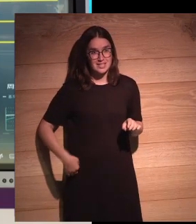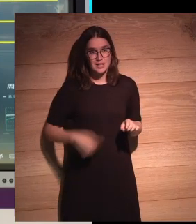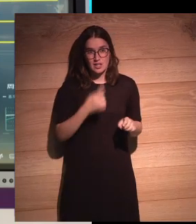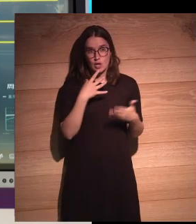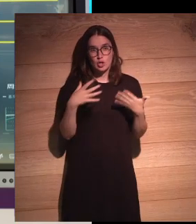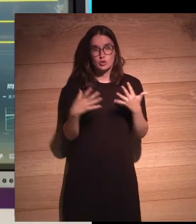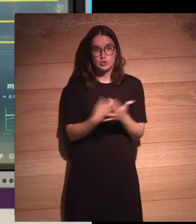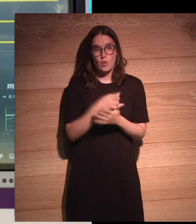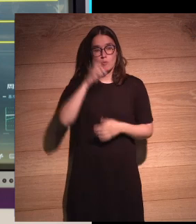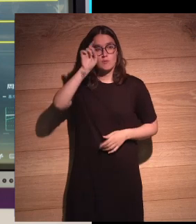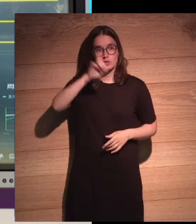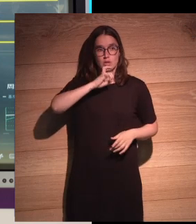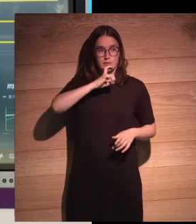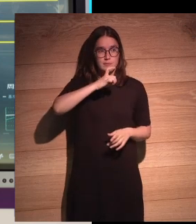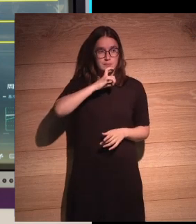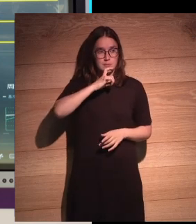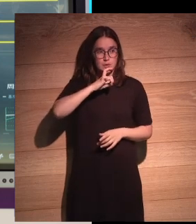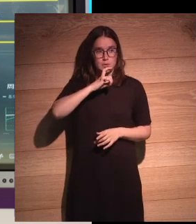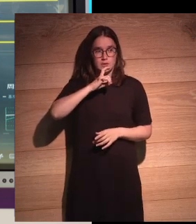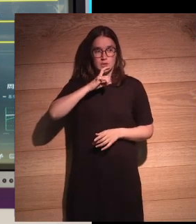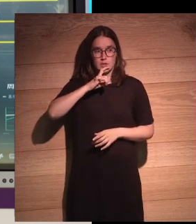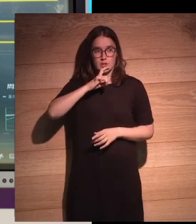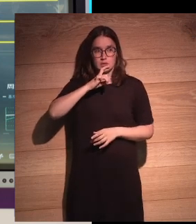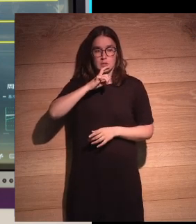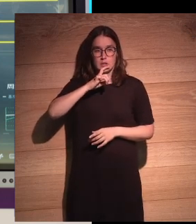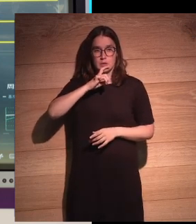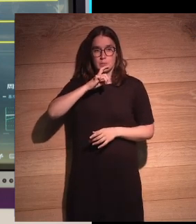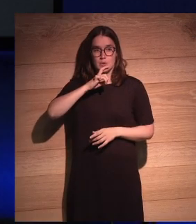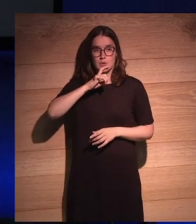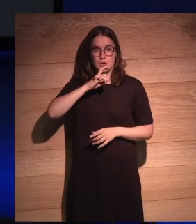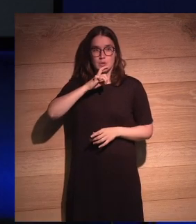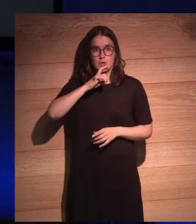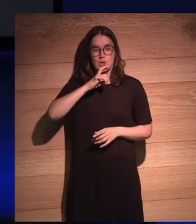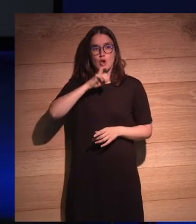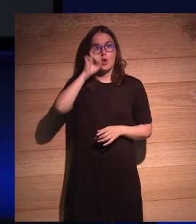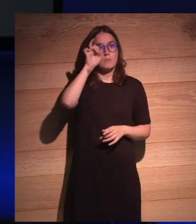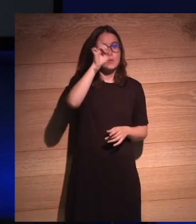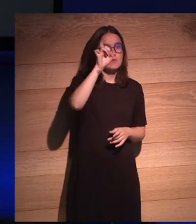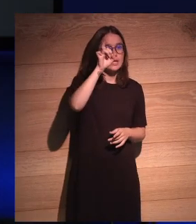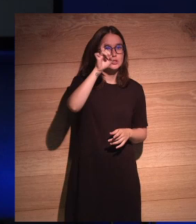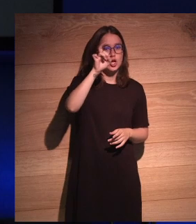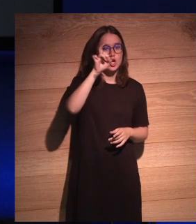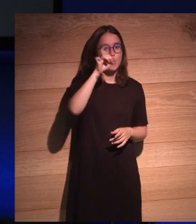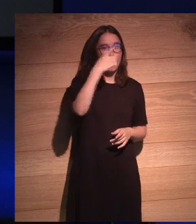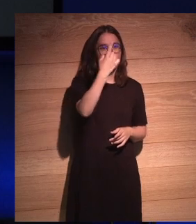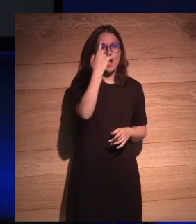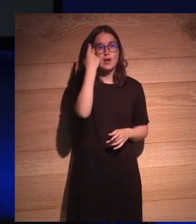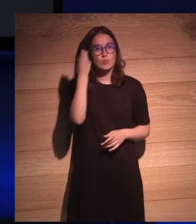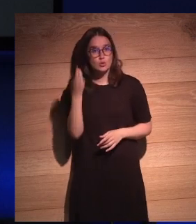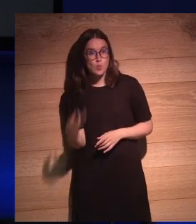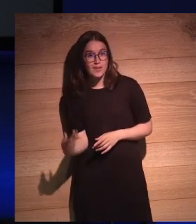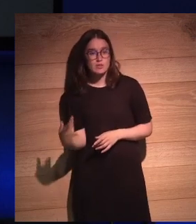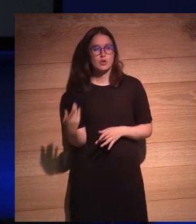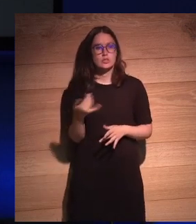toda la distribución de profesores, los distintos ratios entre docentes y niños. Empiezan a meter